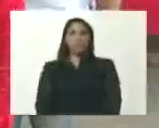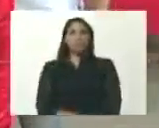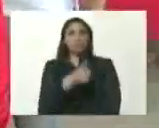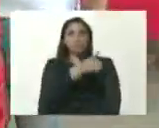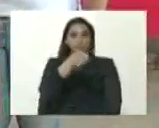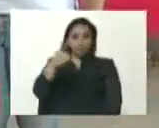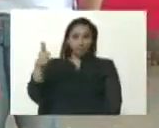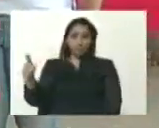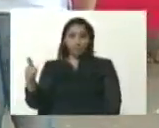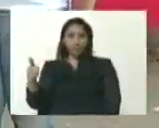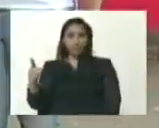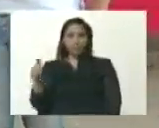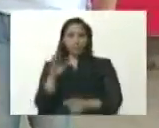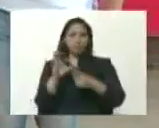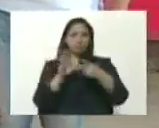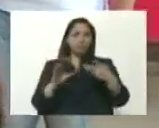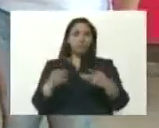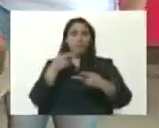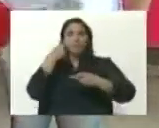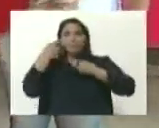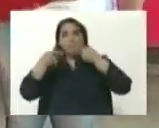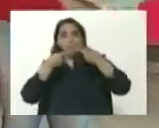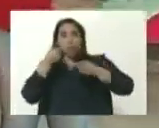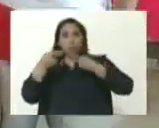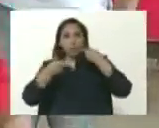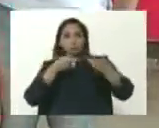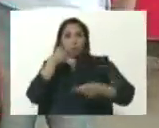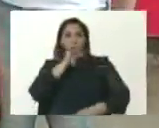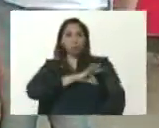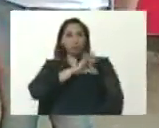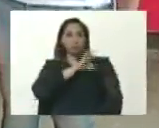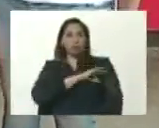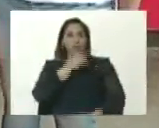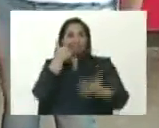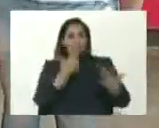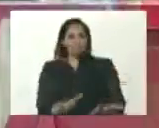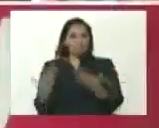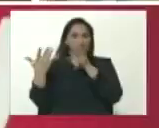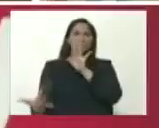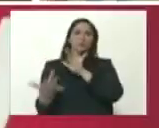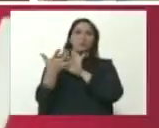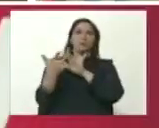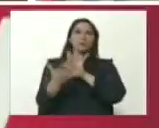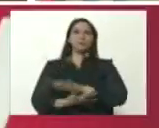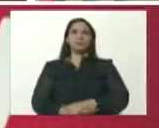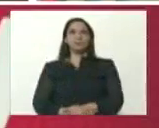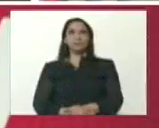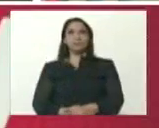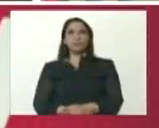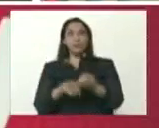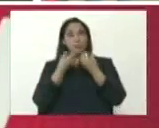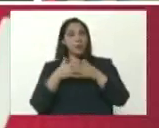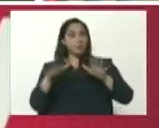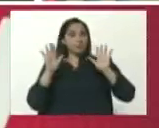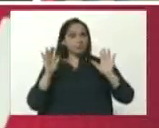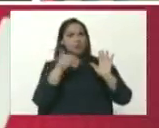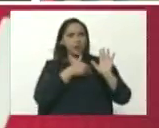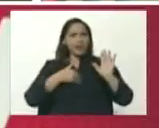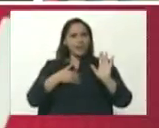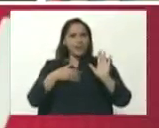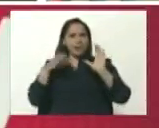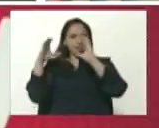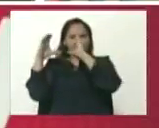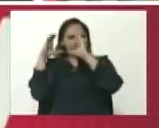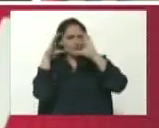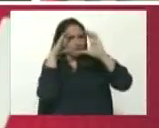está caracterizada en lo político y lo social. Adelante, mi comandante. Bueno, yo quería que el camarógrafo nos